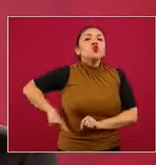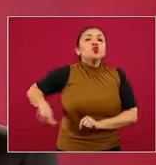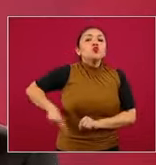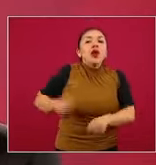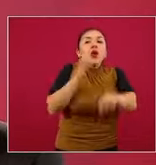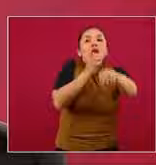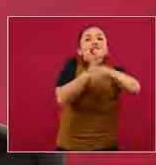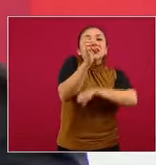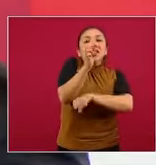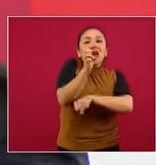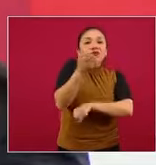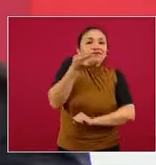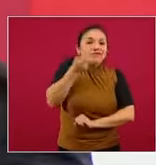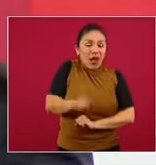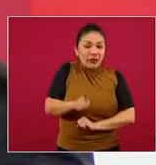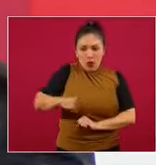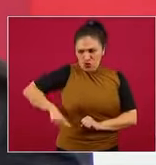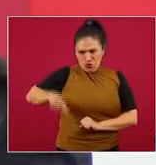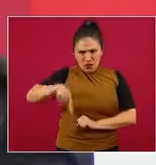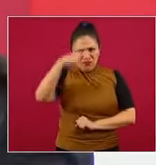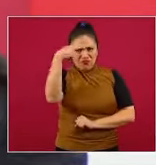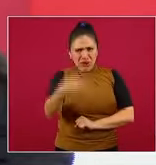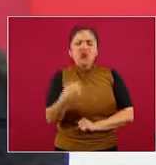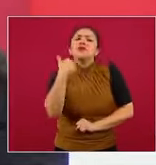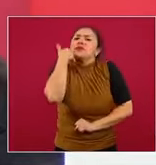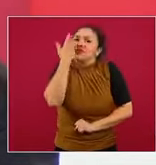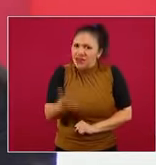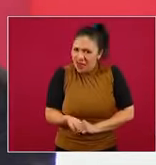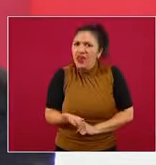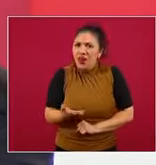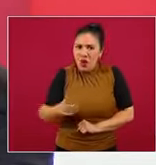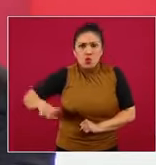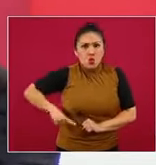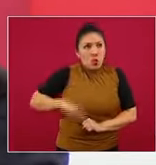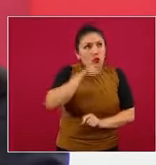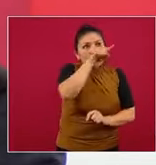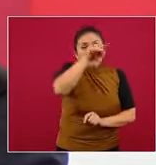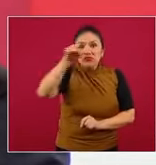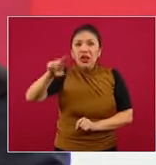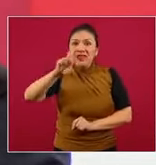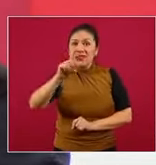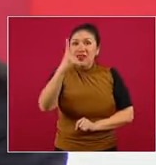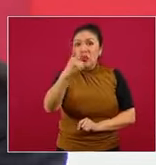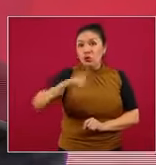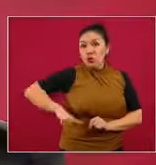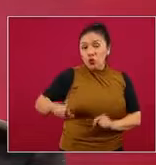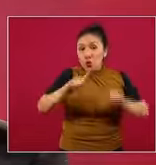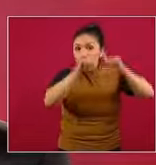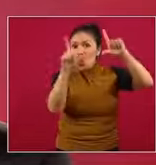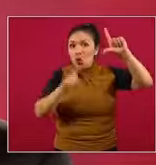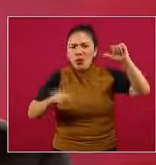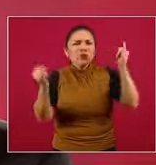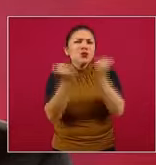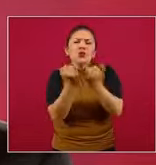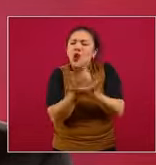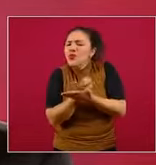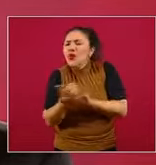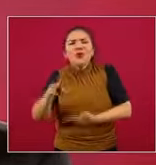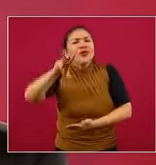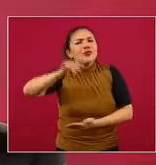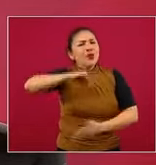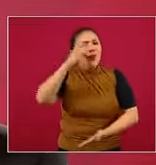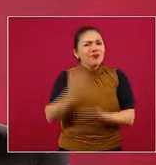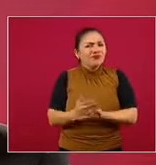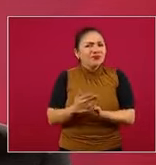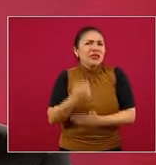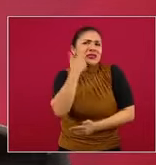estatal. El gobierno de México quiere que esos gobiernos, esos 32 gobiernos, también dejen de cobrar, que